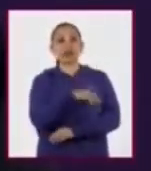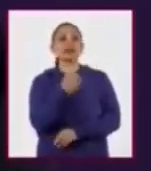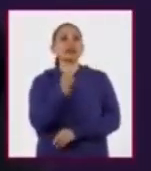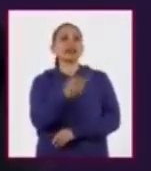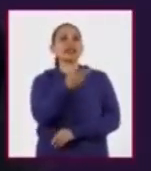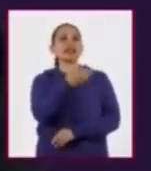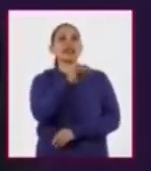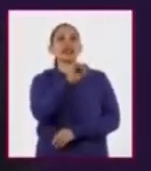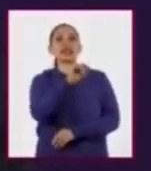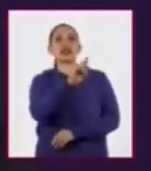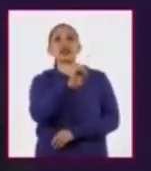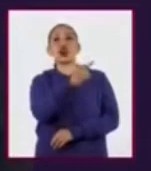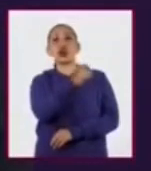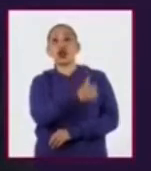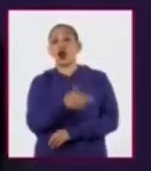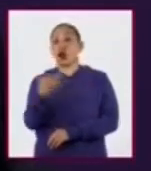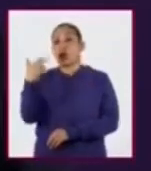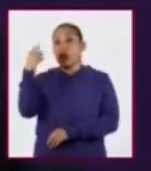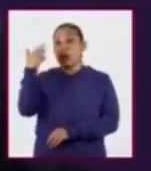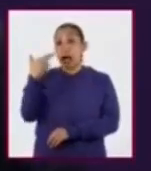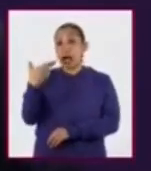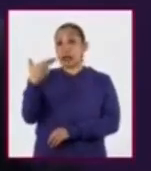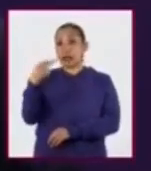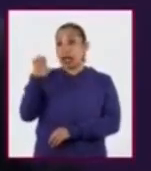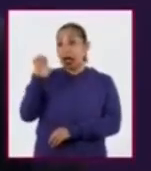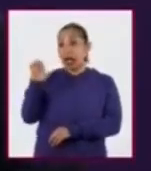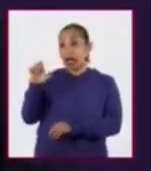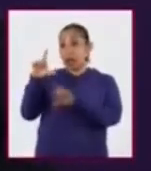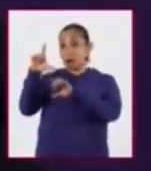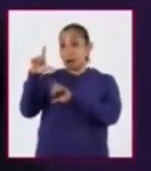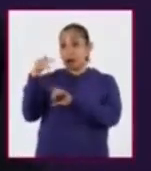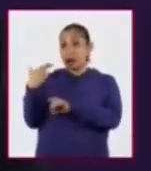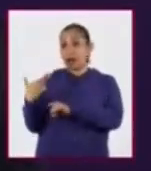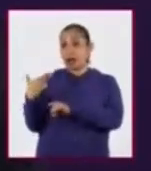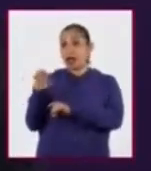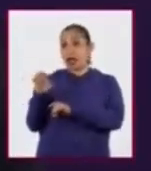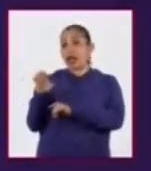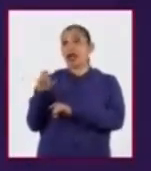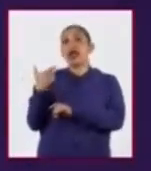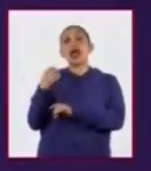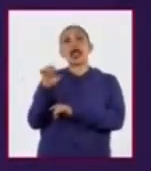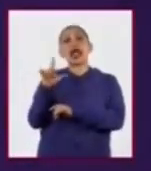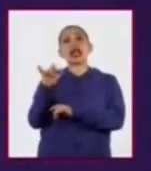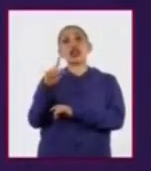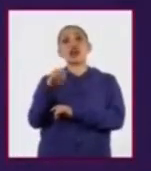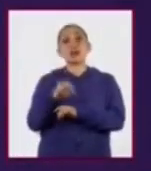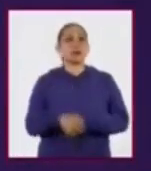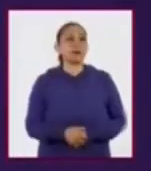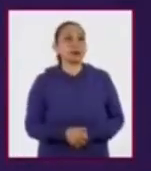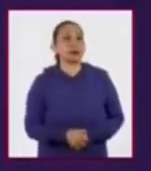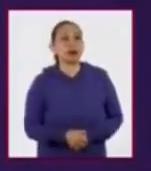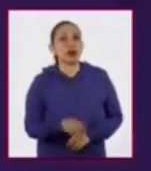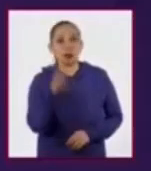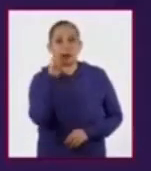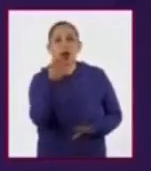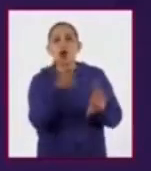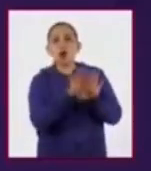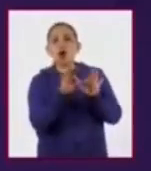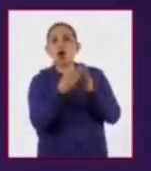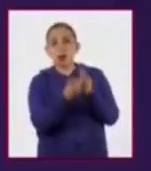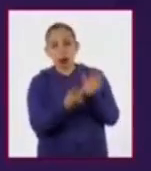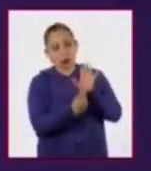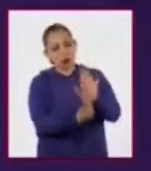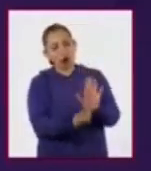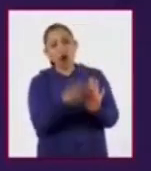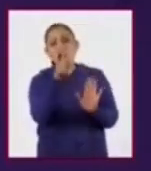hidrógeno y una H mayúscula con una E minúscula para el helio. ¿Cuál es la manera en la cual representamos a